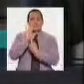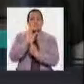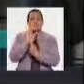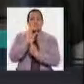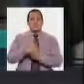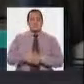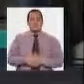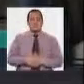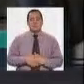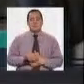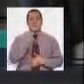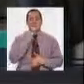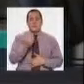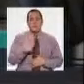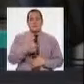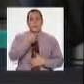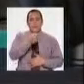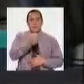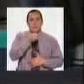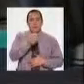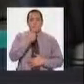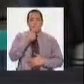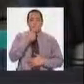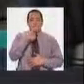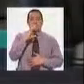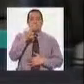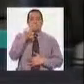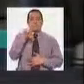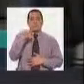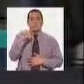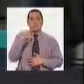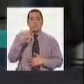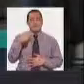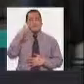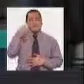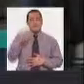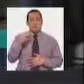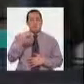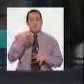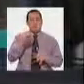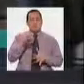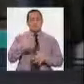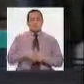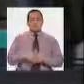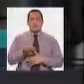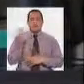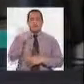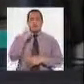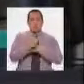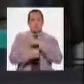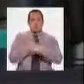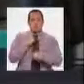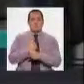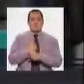publicación de parte del periodista Ricardo Uceda, creo que aproximadamente hace un